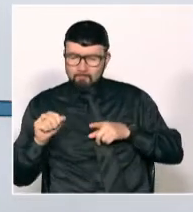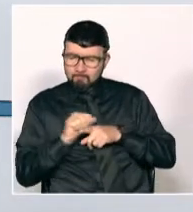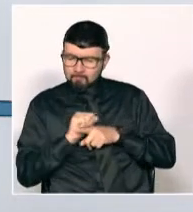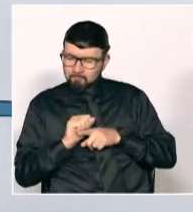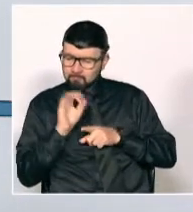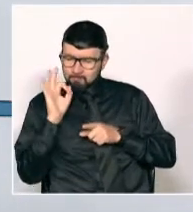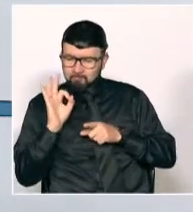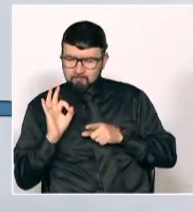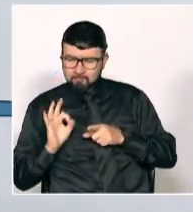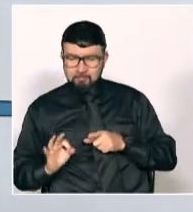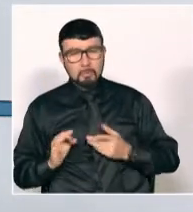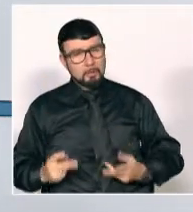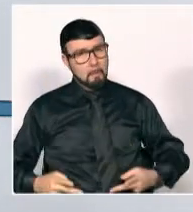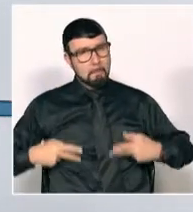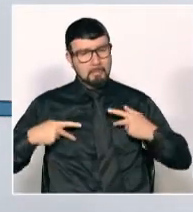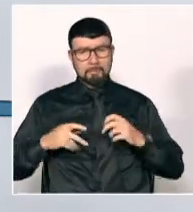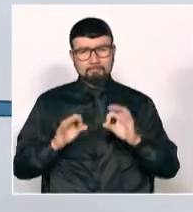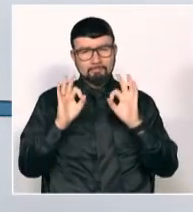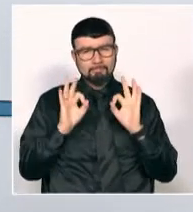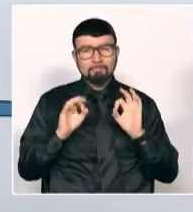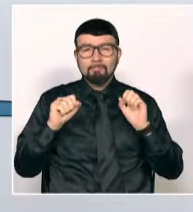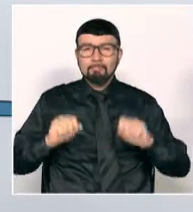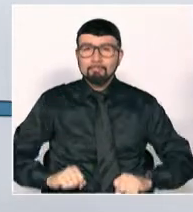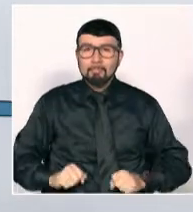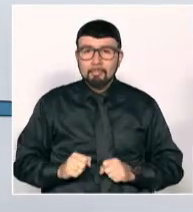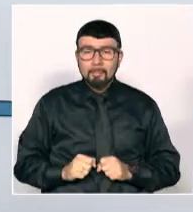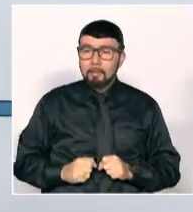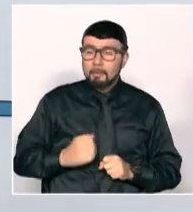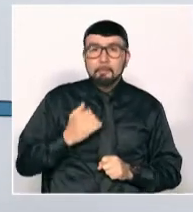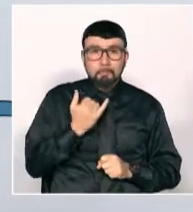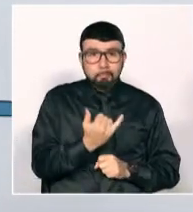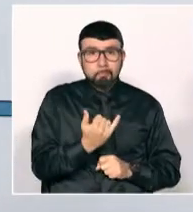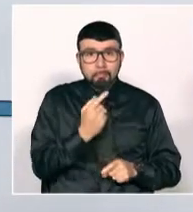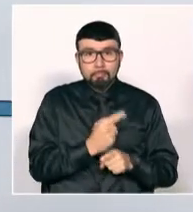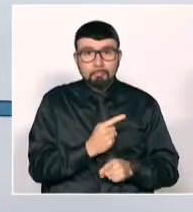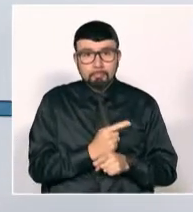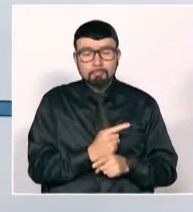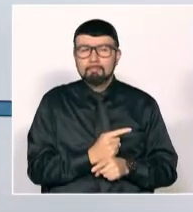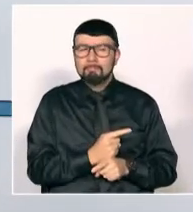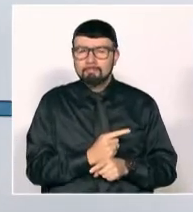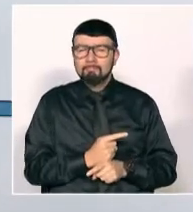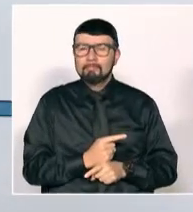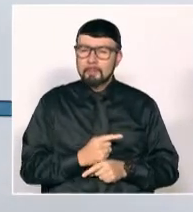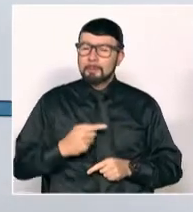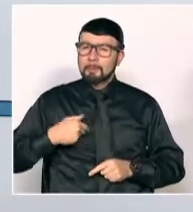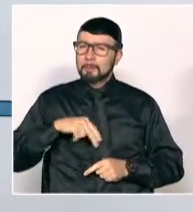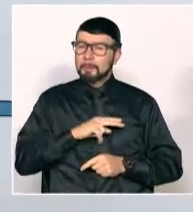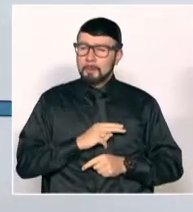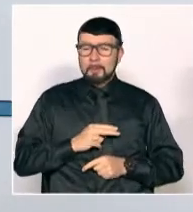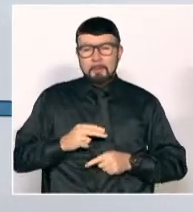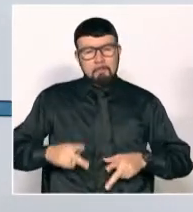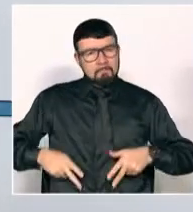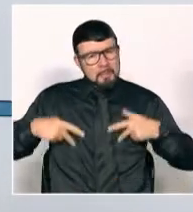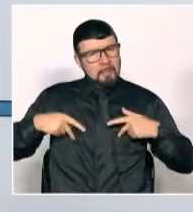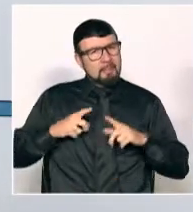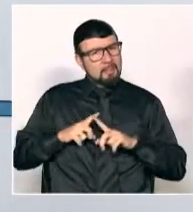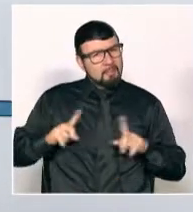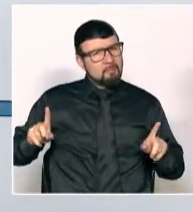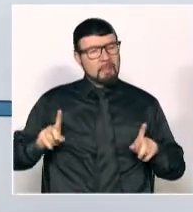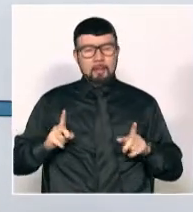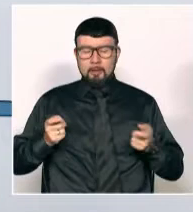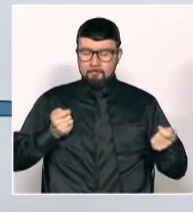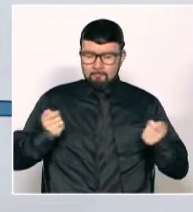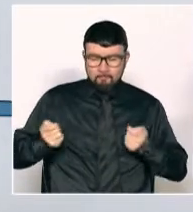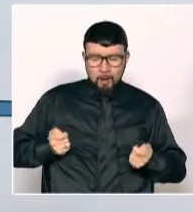y que sean útiles para nuestras vidas, para que de esta manera pues empecemos a tener estilos de vida diferentes, que es lo